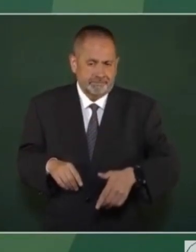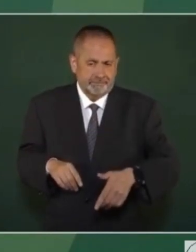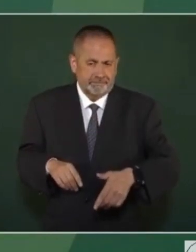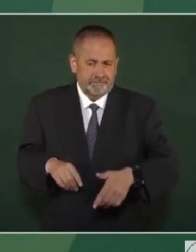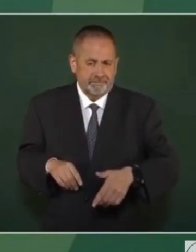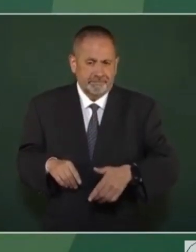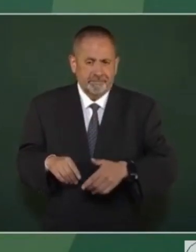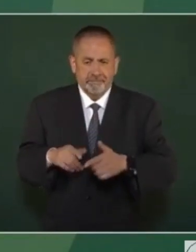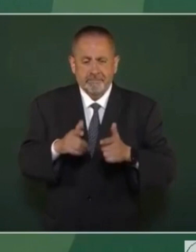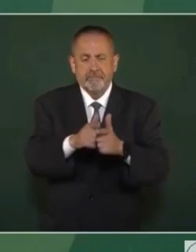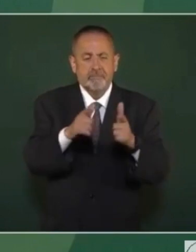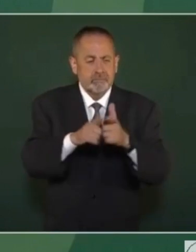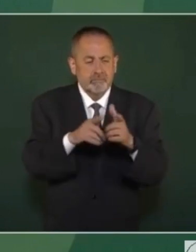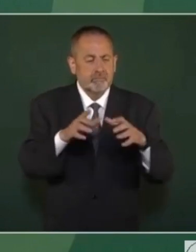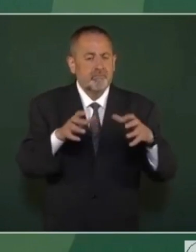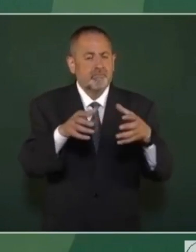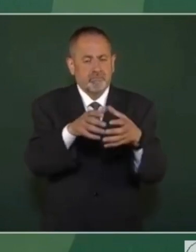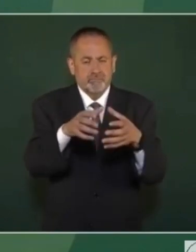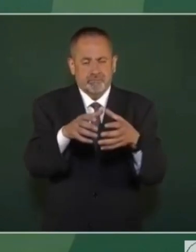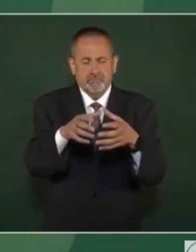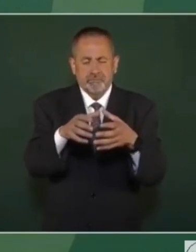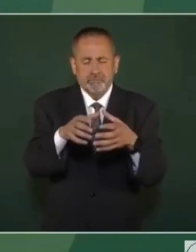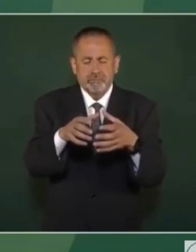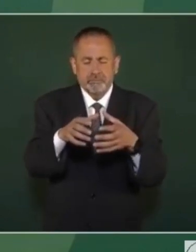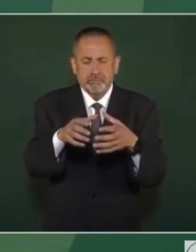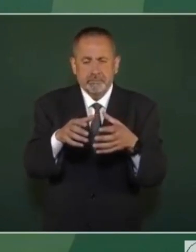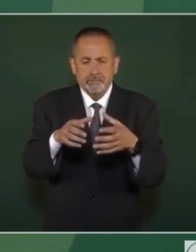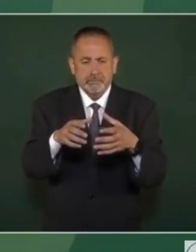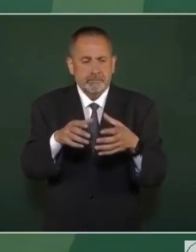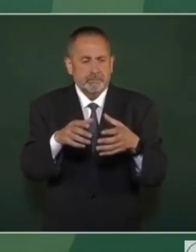a la clase media, a ciertos sectores de la clase media.